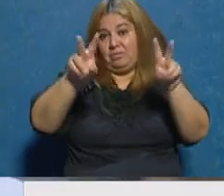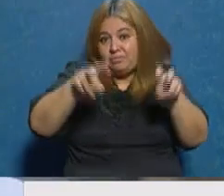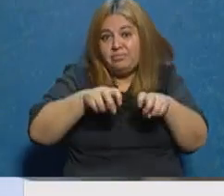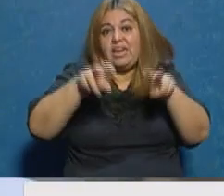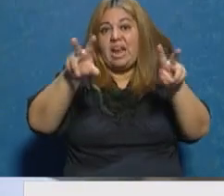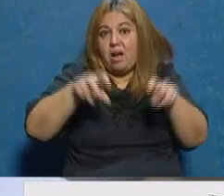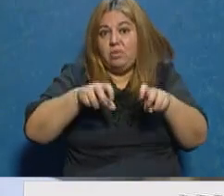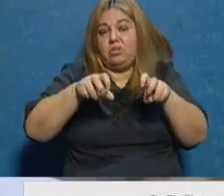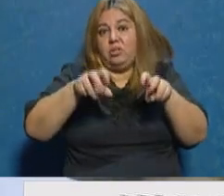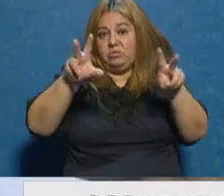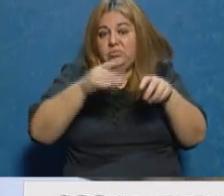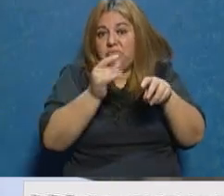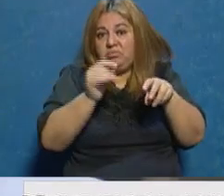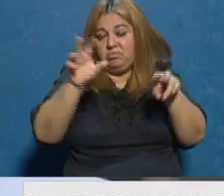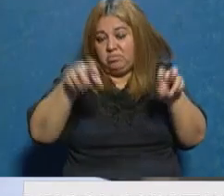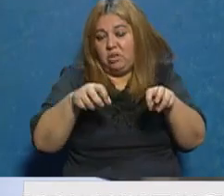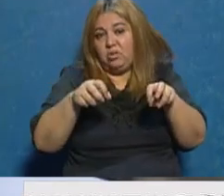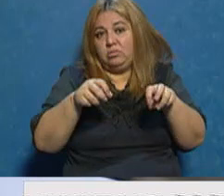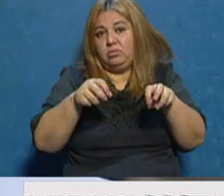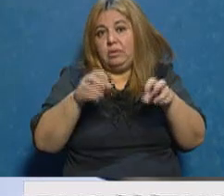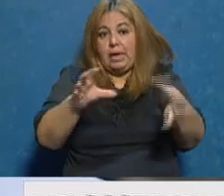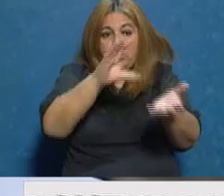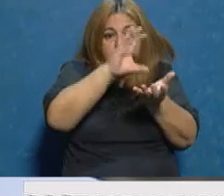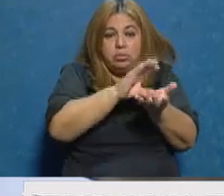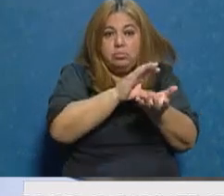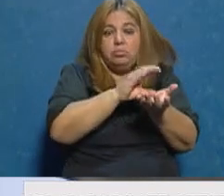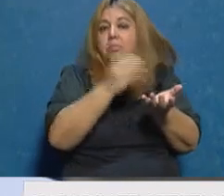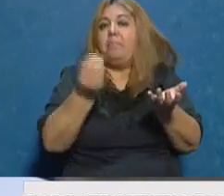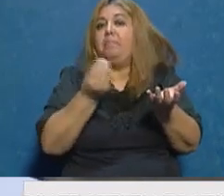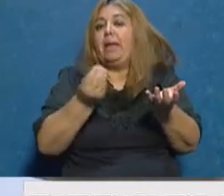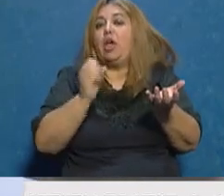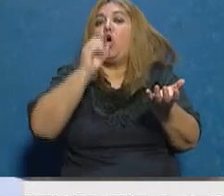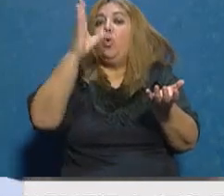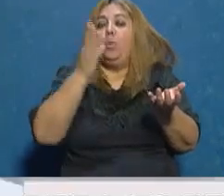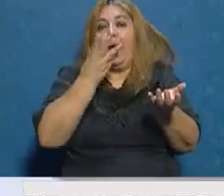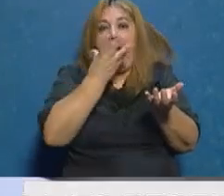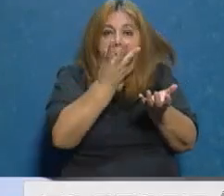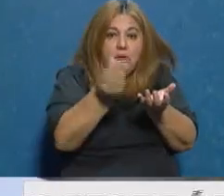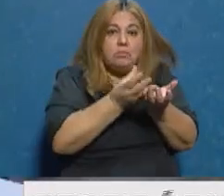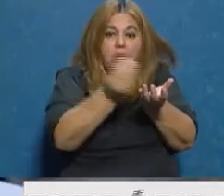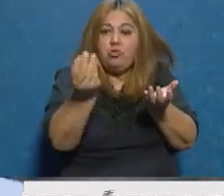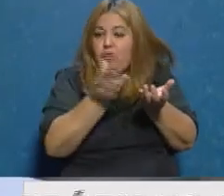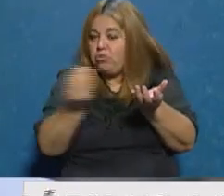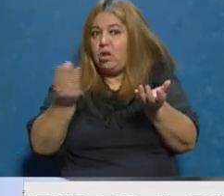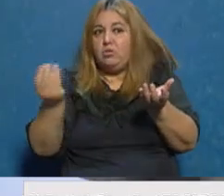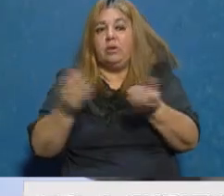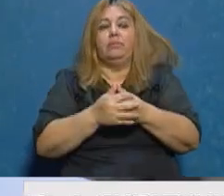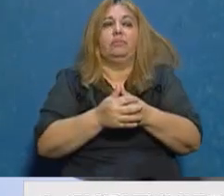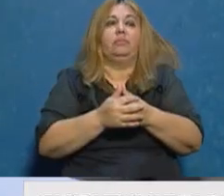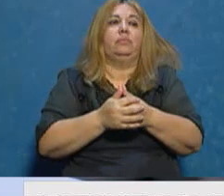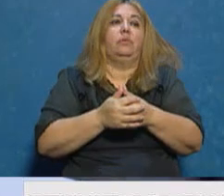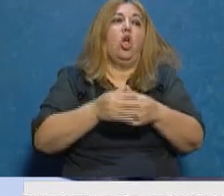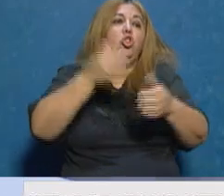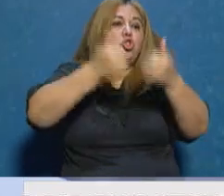recaudó era todo un dinero que era para que se usa para ayudar a los clubes. Se hizo un